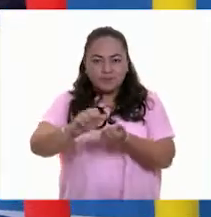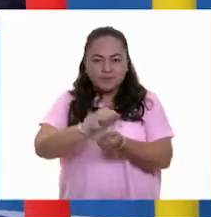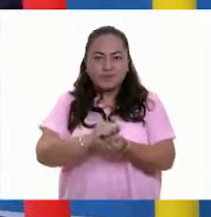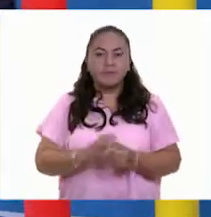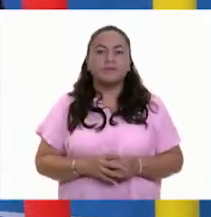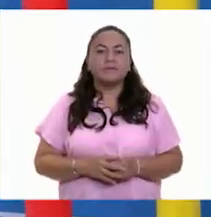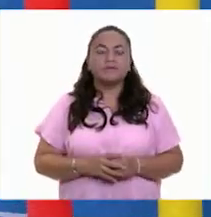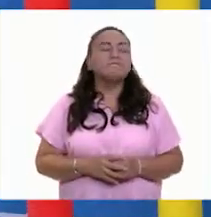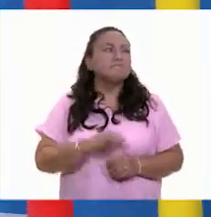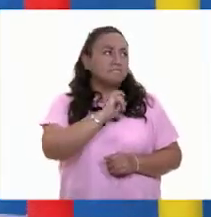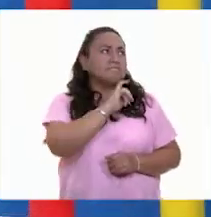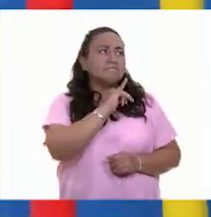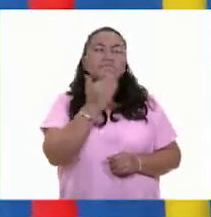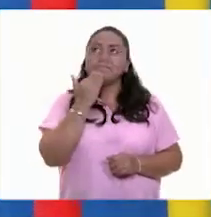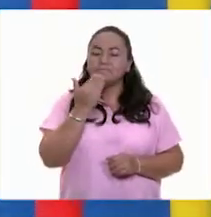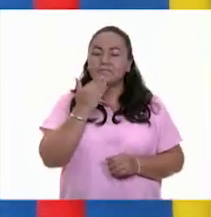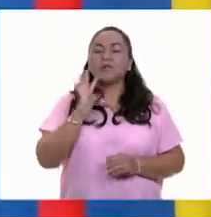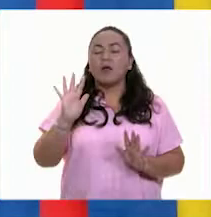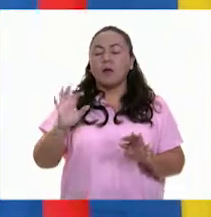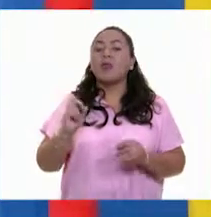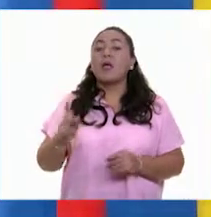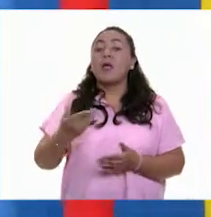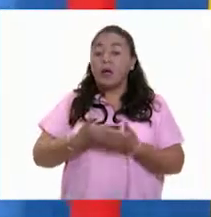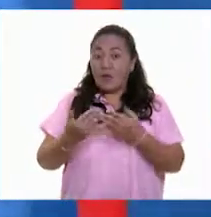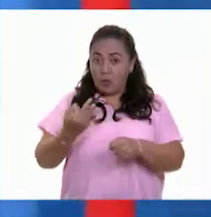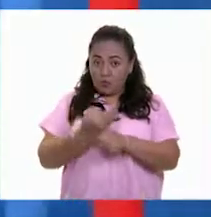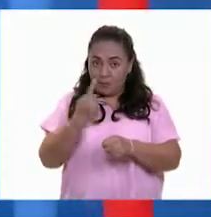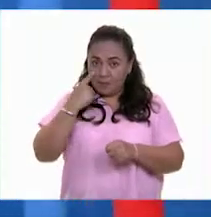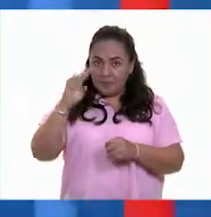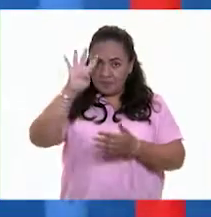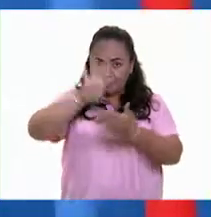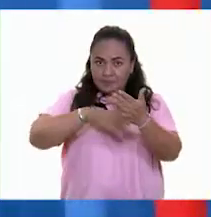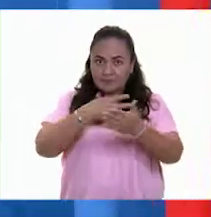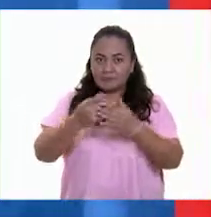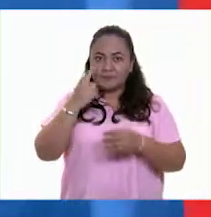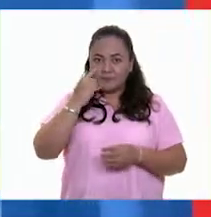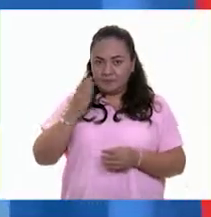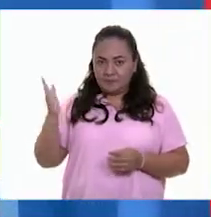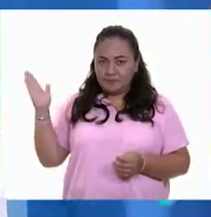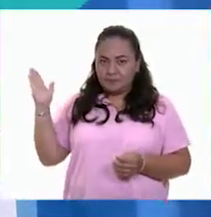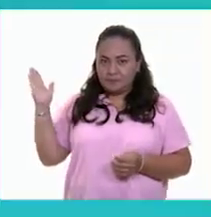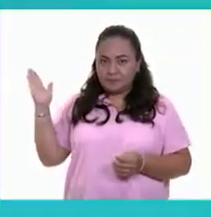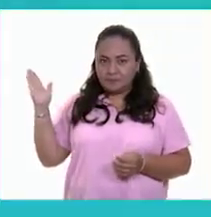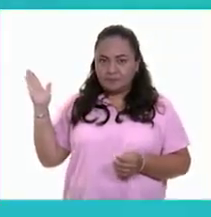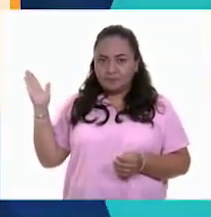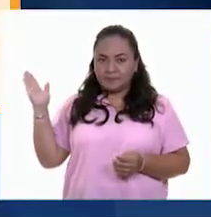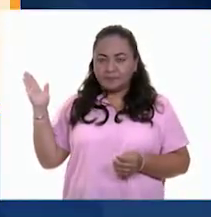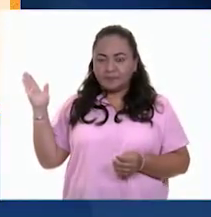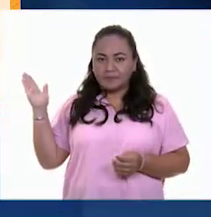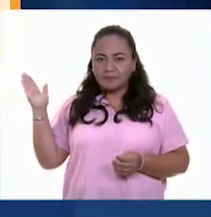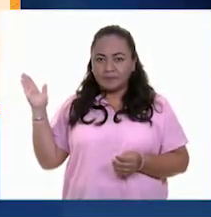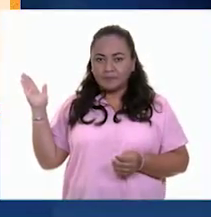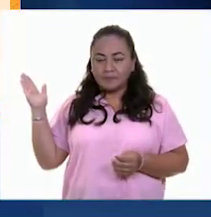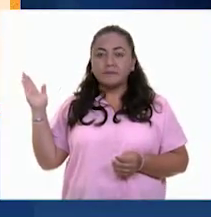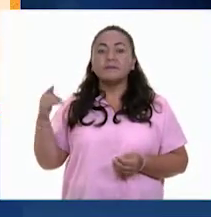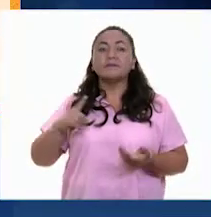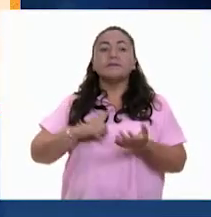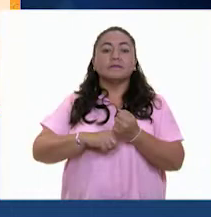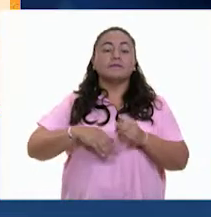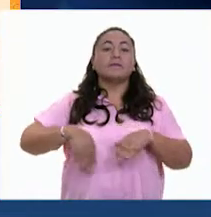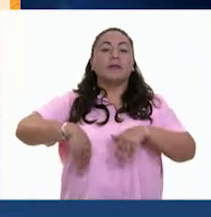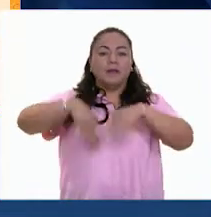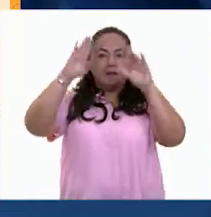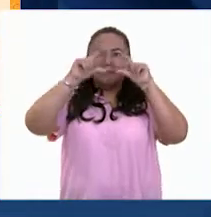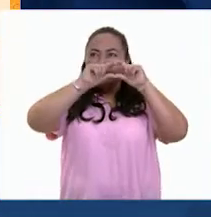maestra. Bueno, para ello, veamos la siguiente tabla, que es la que tenemos aquí en el pizarrón. Y en la parte superior